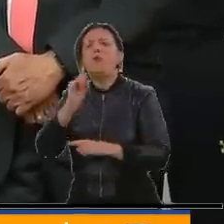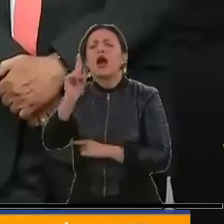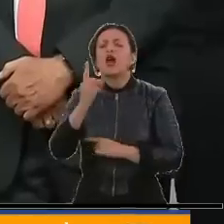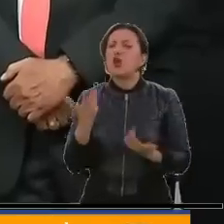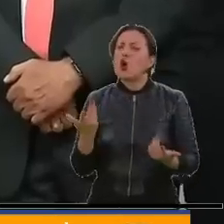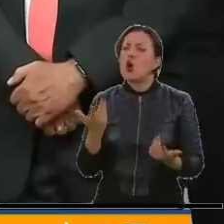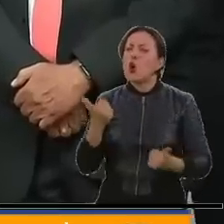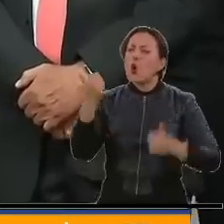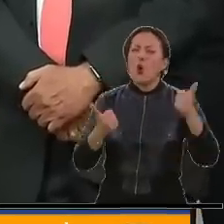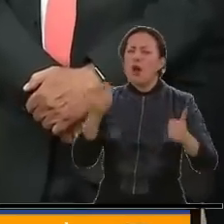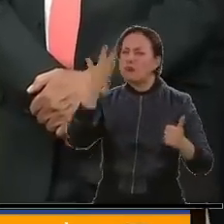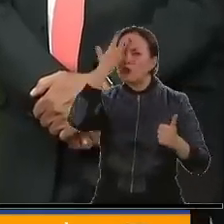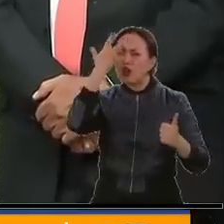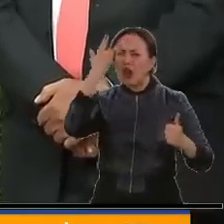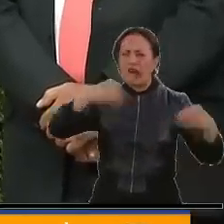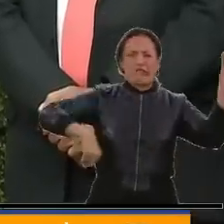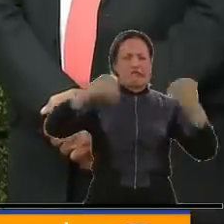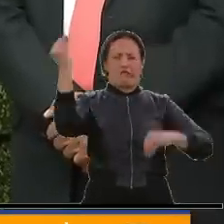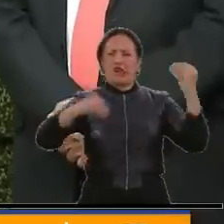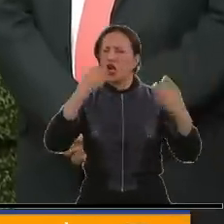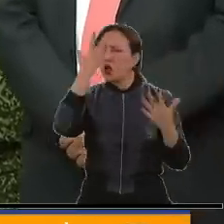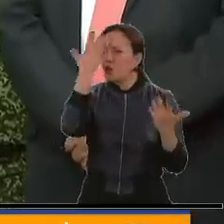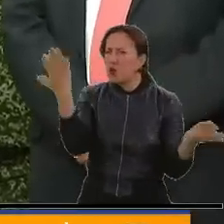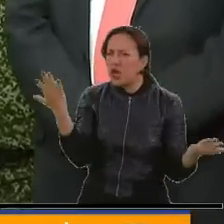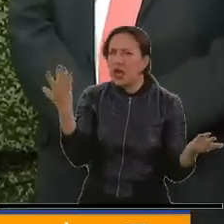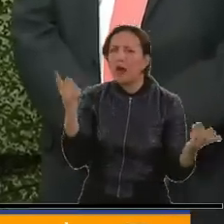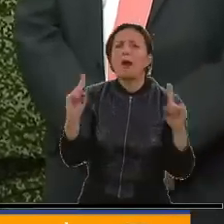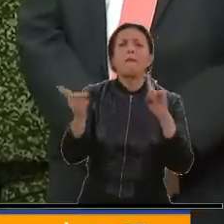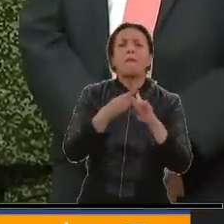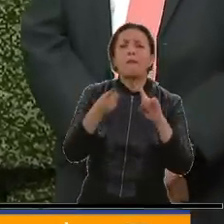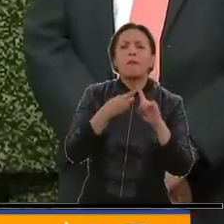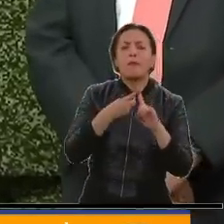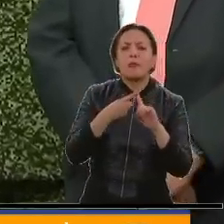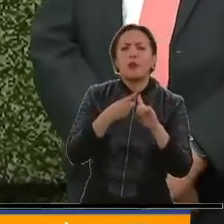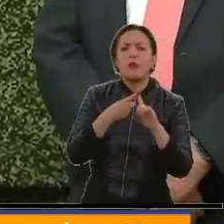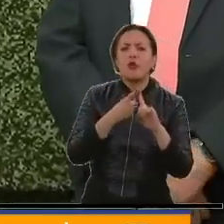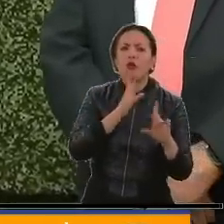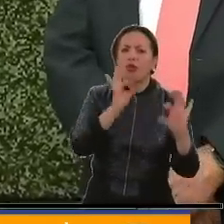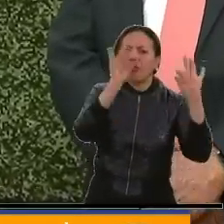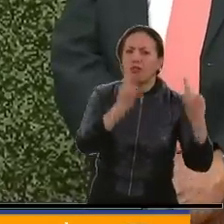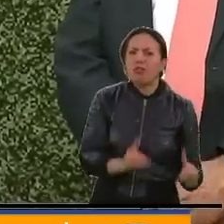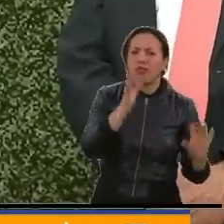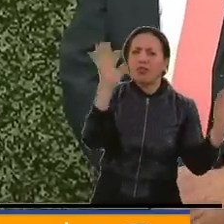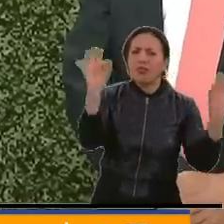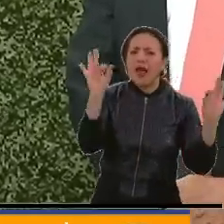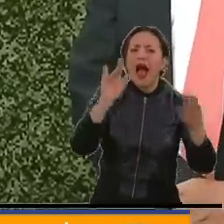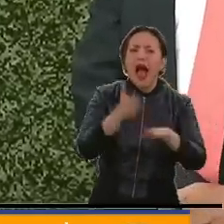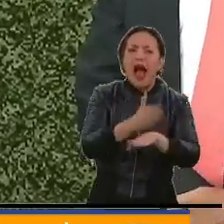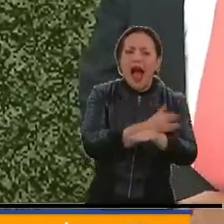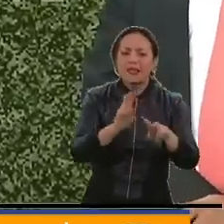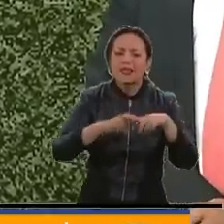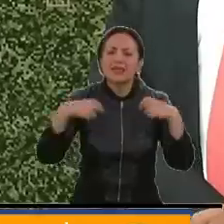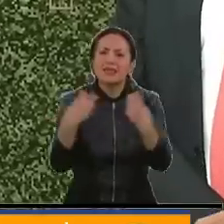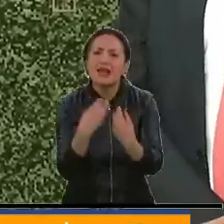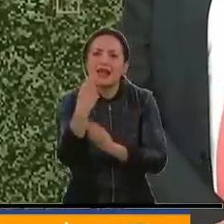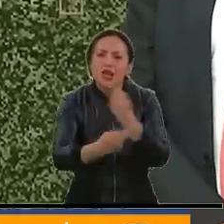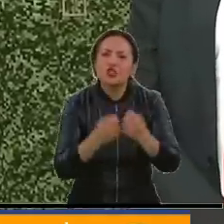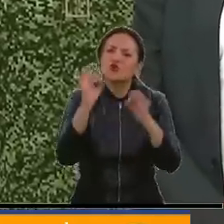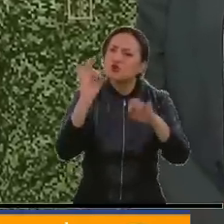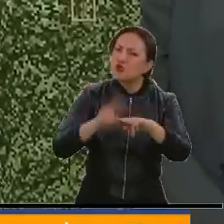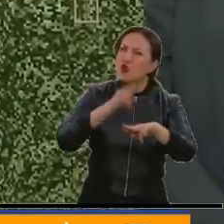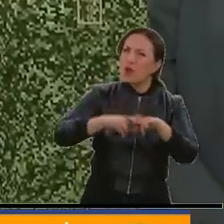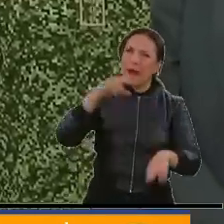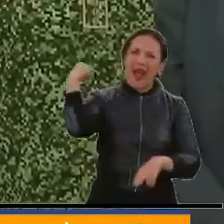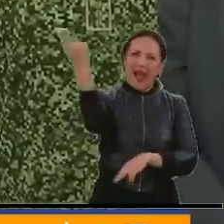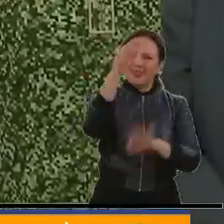la descoordinación que pudo haber, por qué primero no se decidió en la mesa de negociación como normalmente se hace, como ha pasado